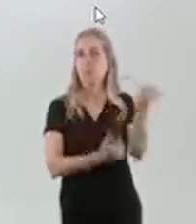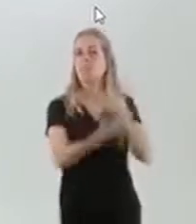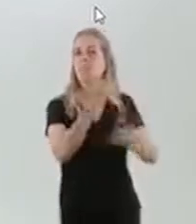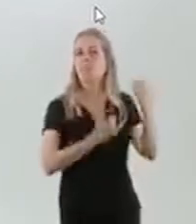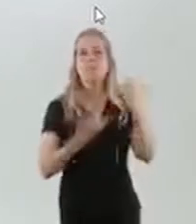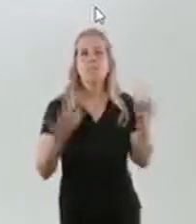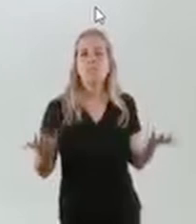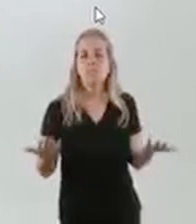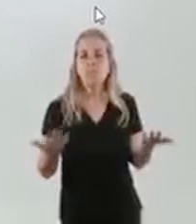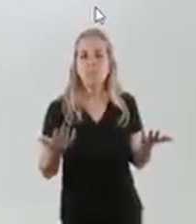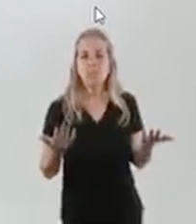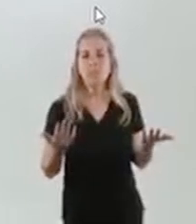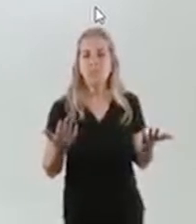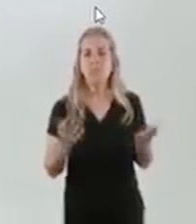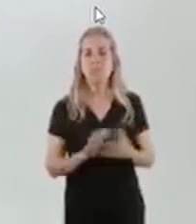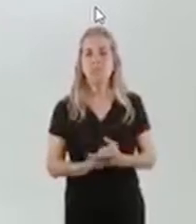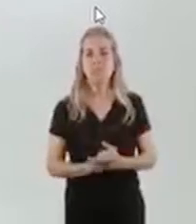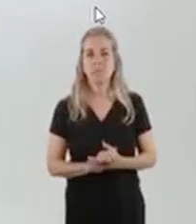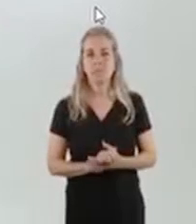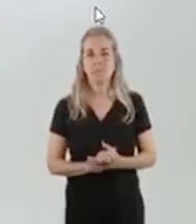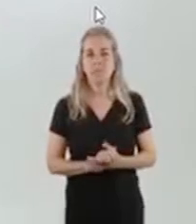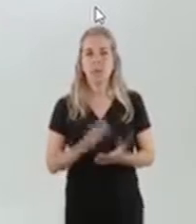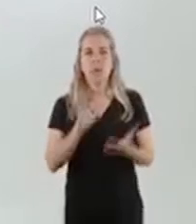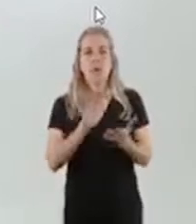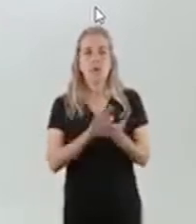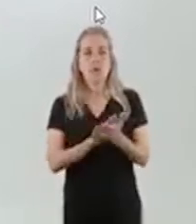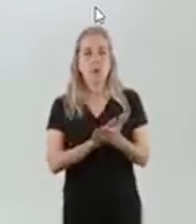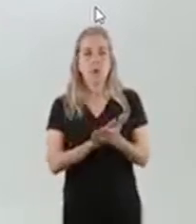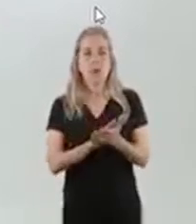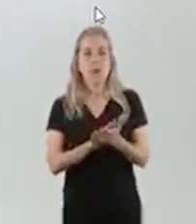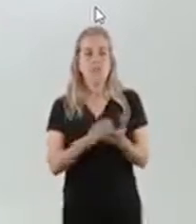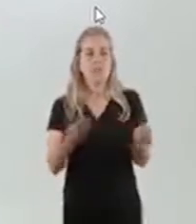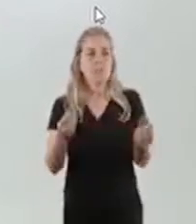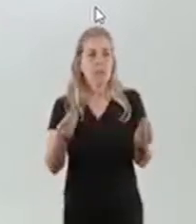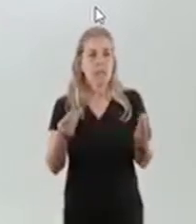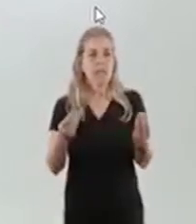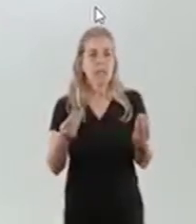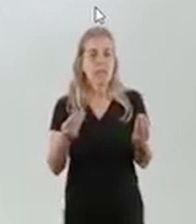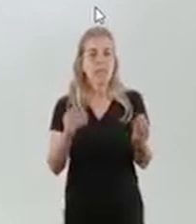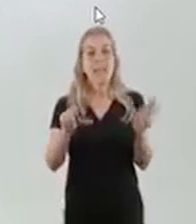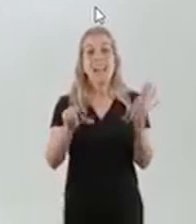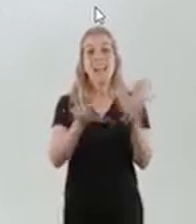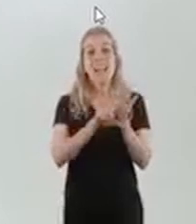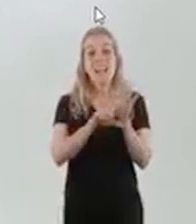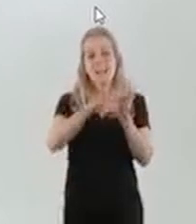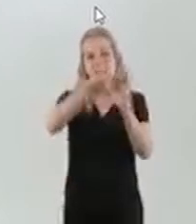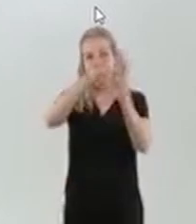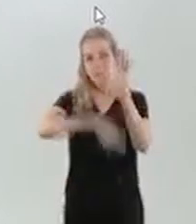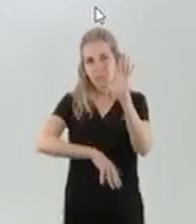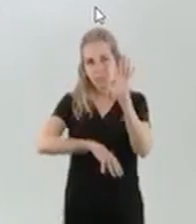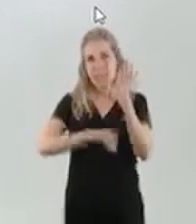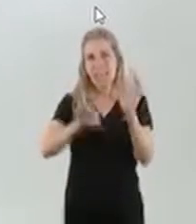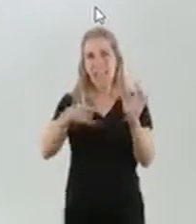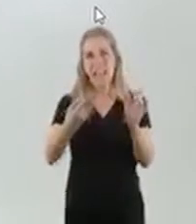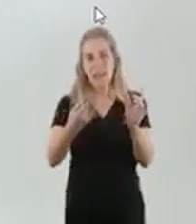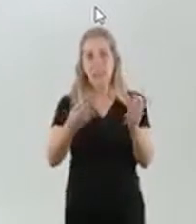a partir de su rol con respecto a las gestiones que viene haciendo el gobierno para tratar la ley Ómnibus la definición puntual que le quería